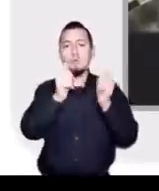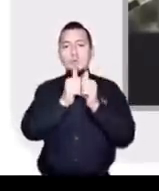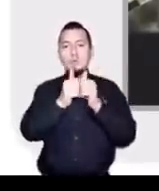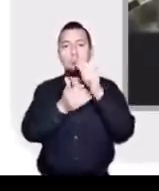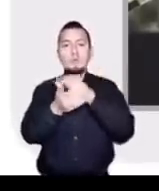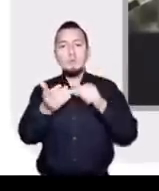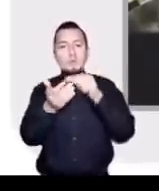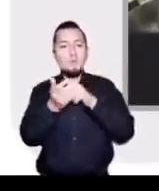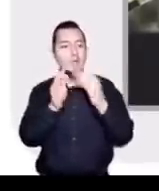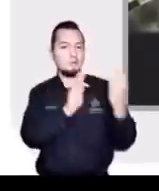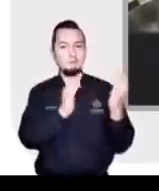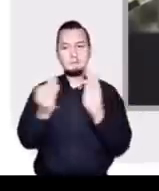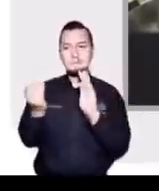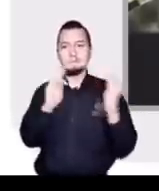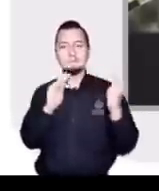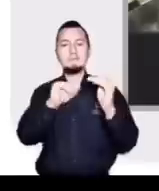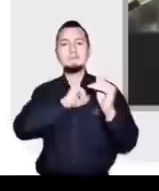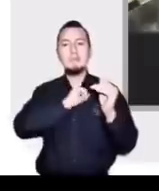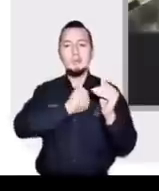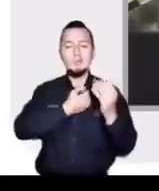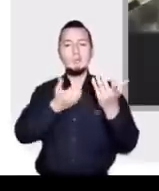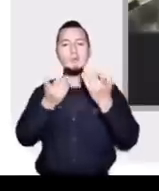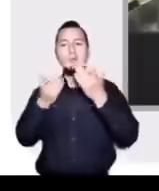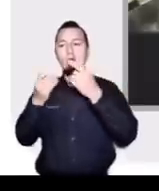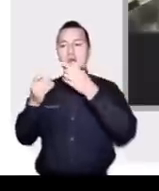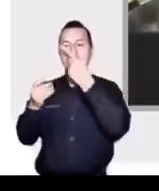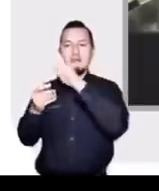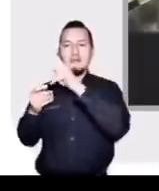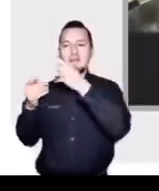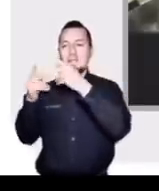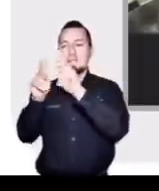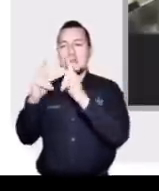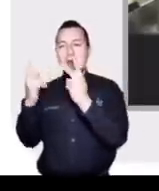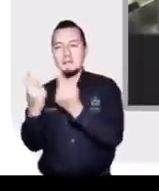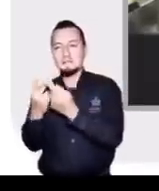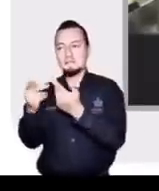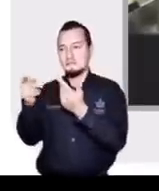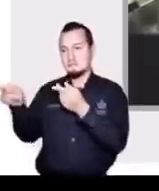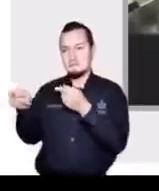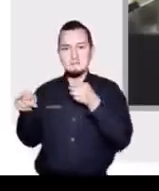salud, centros universitarios, las colonias obviamente,